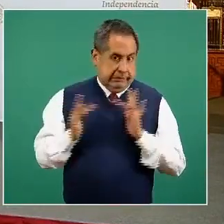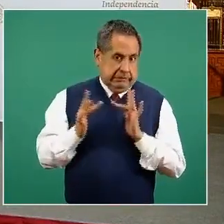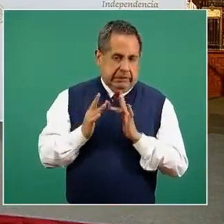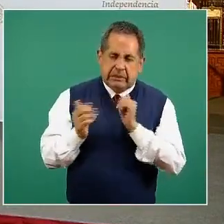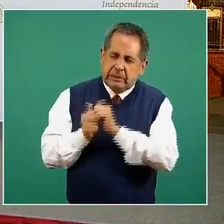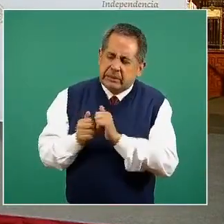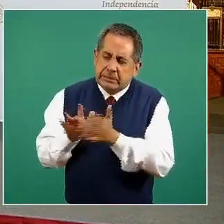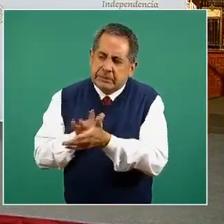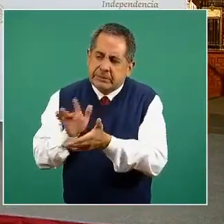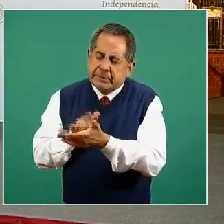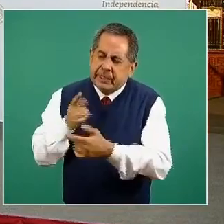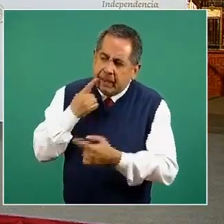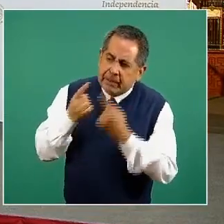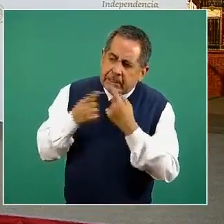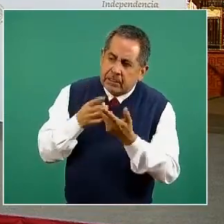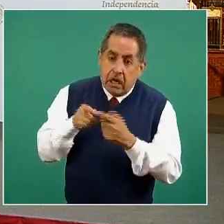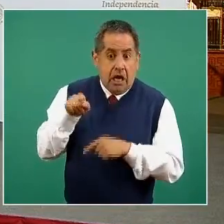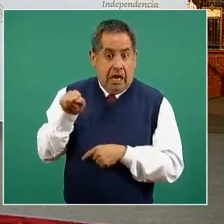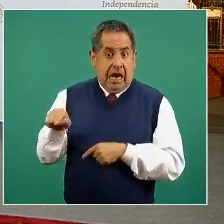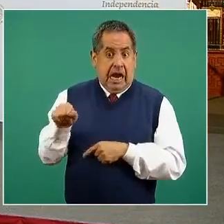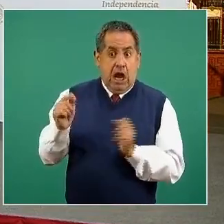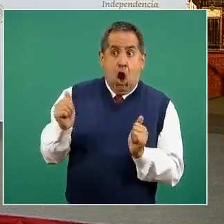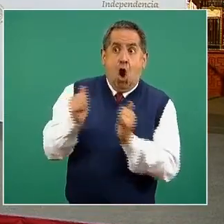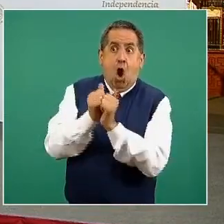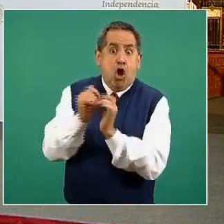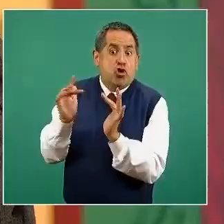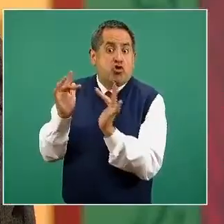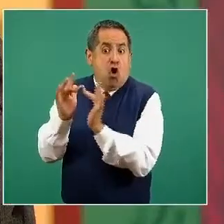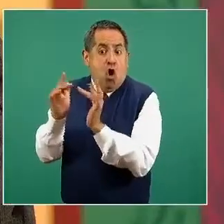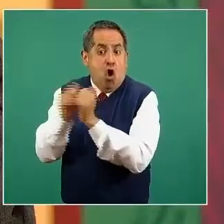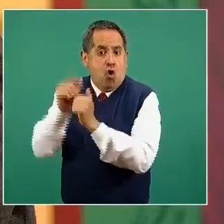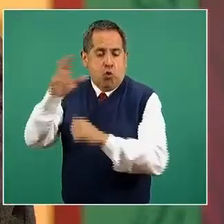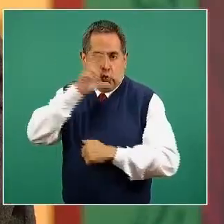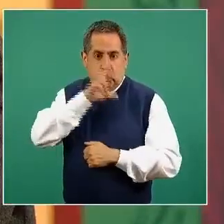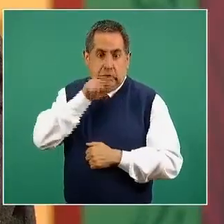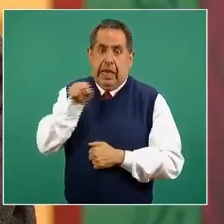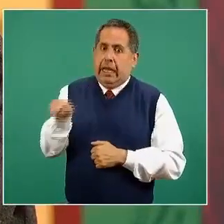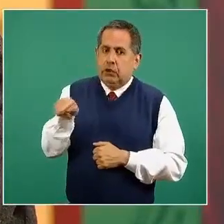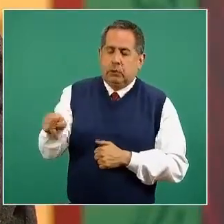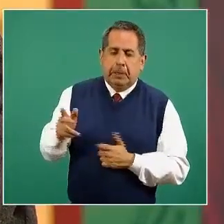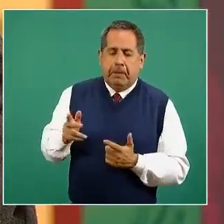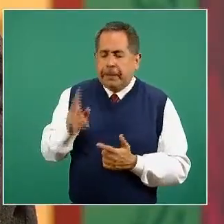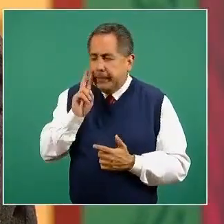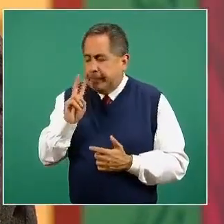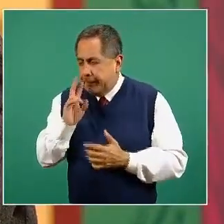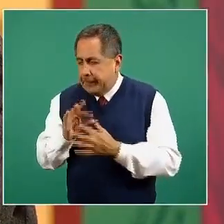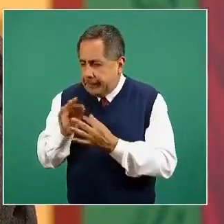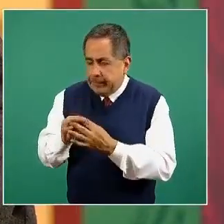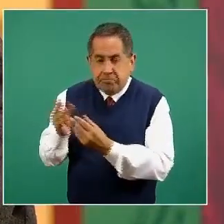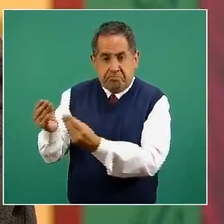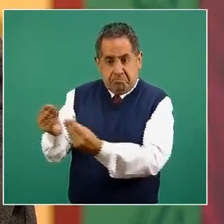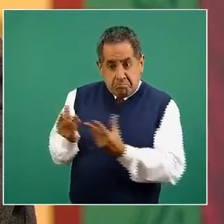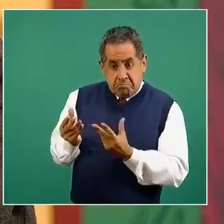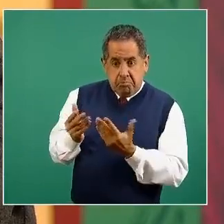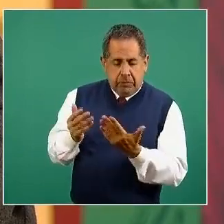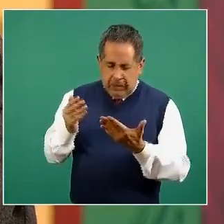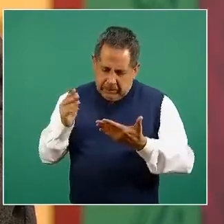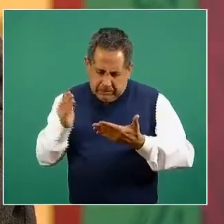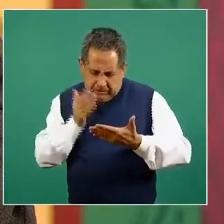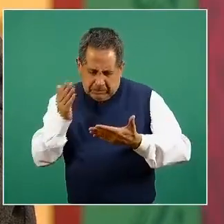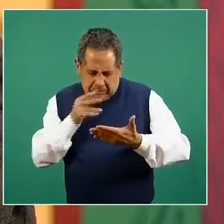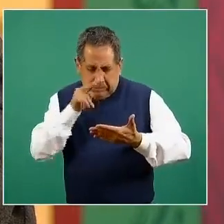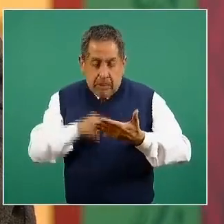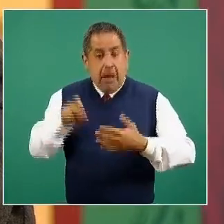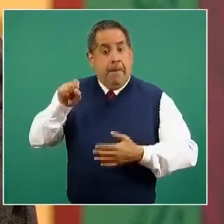directo con las personas responsables de esta vacuna en Rusia. Nos pudieron compartir tanto el